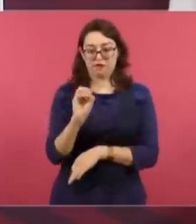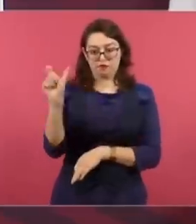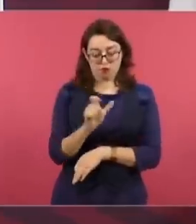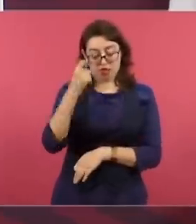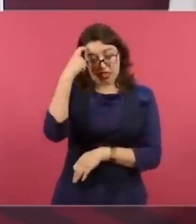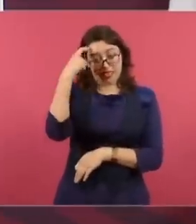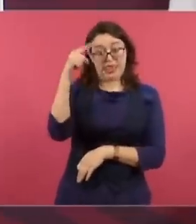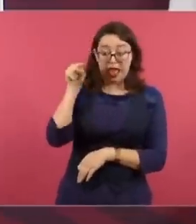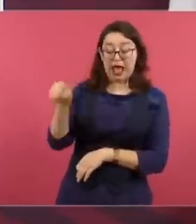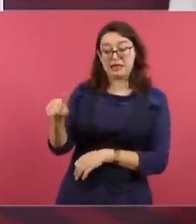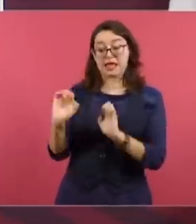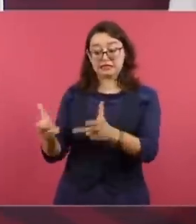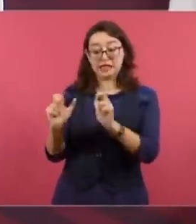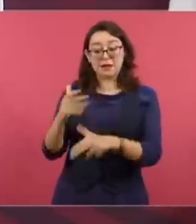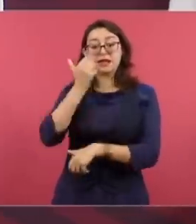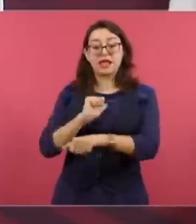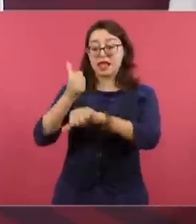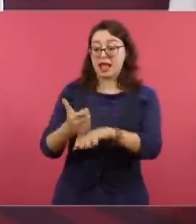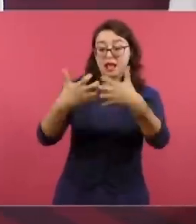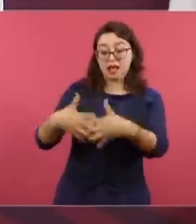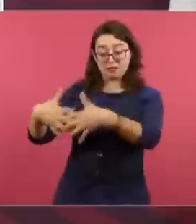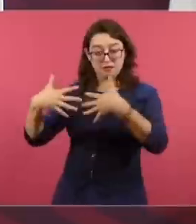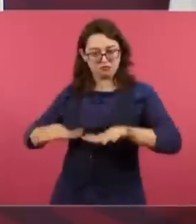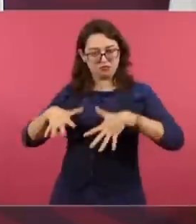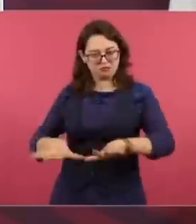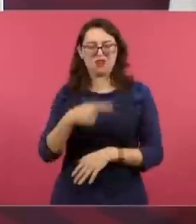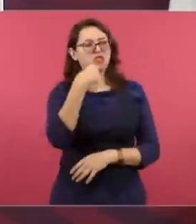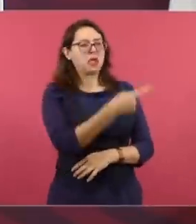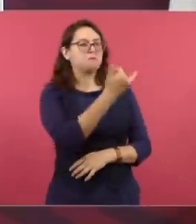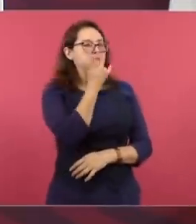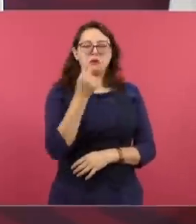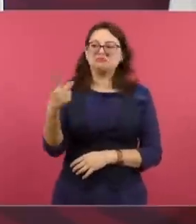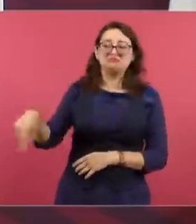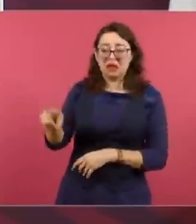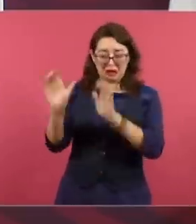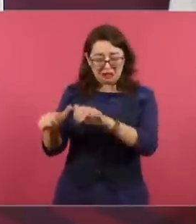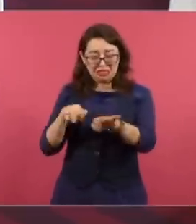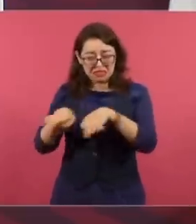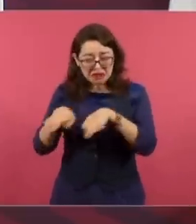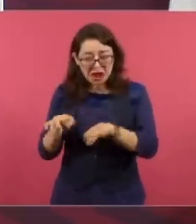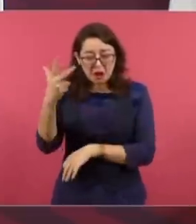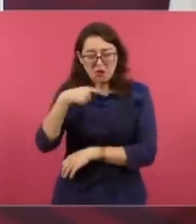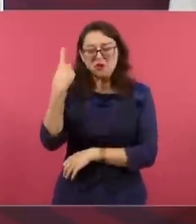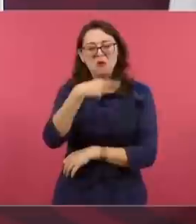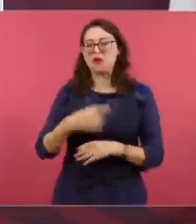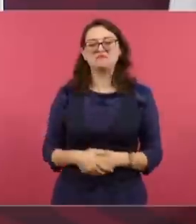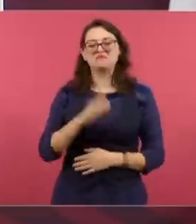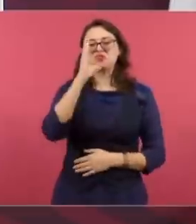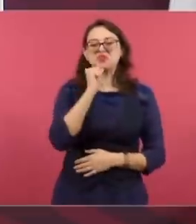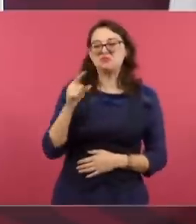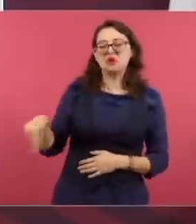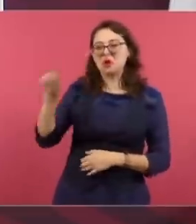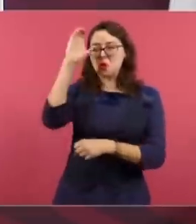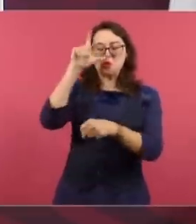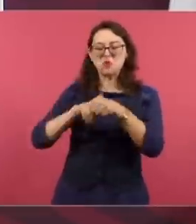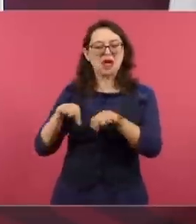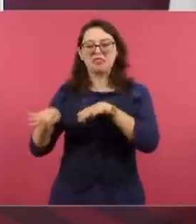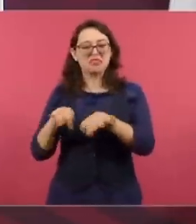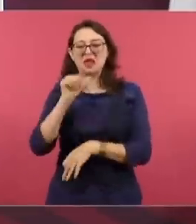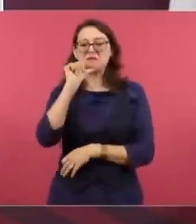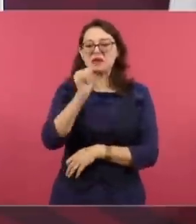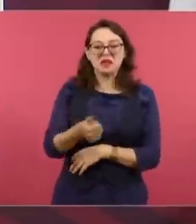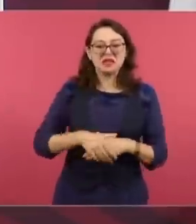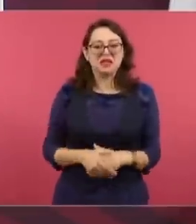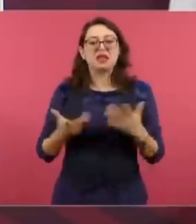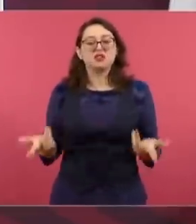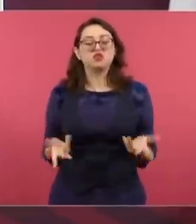maquiladoras en San Cristóbal de las Casas nadie va a ir a trabajar ocho horas seguidos porque no es su cultura qué hicimos le apostamos a los proyectos de ecoturismo como